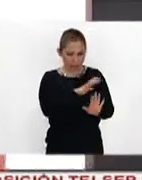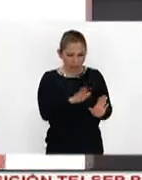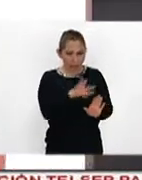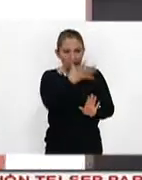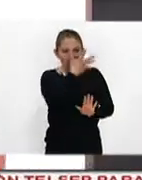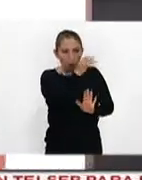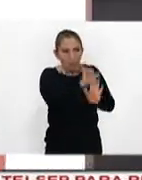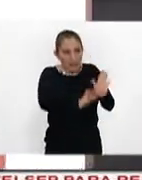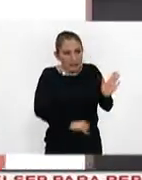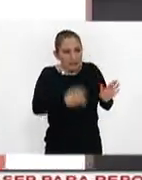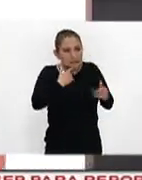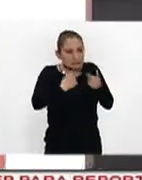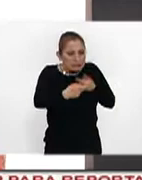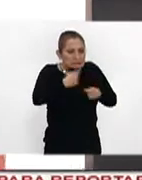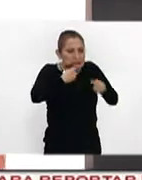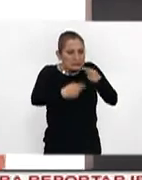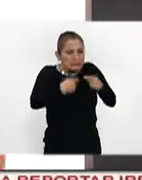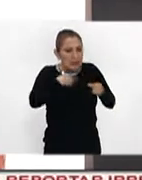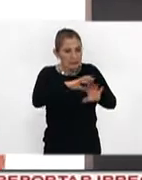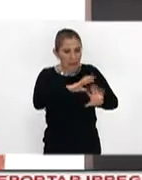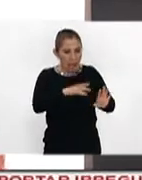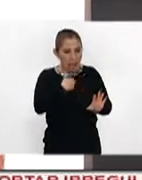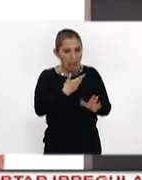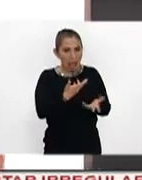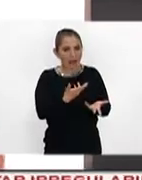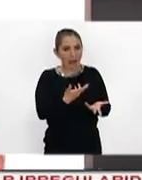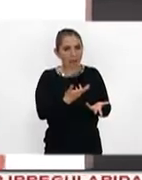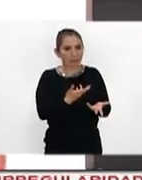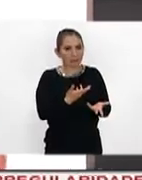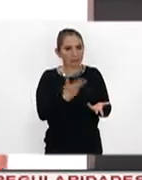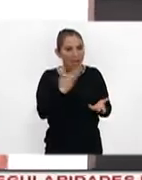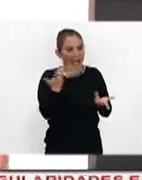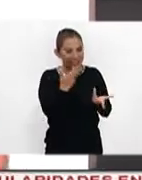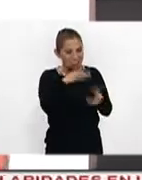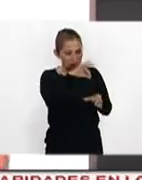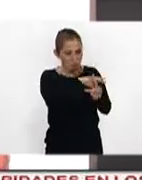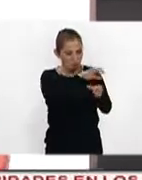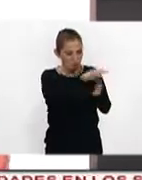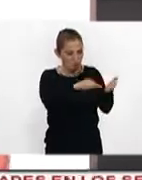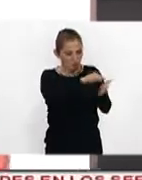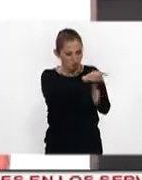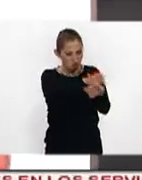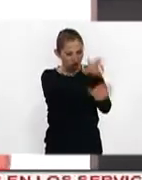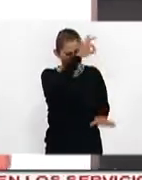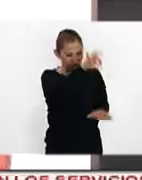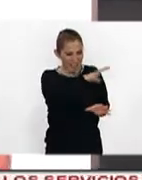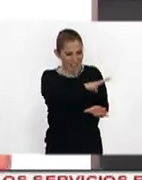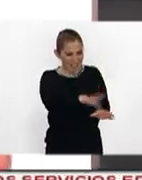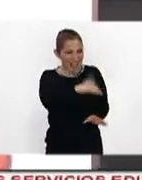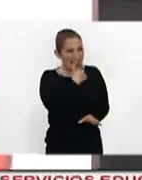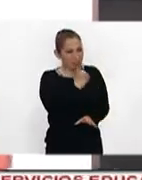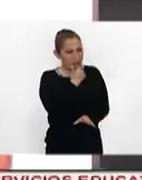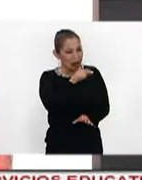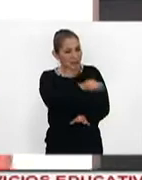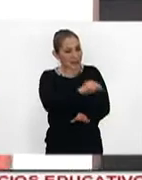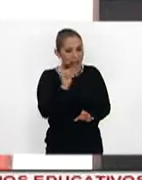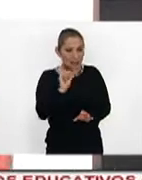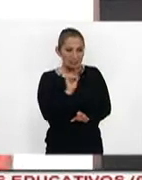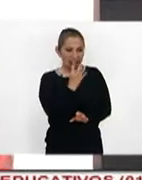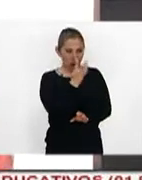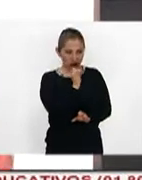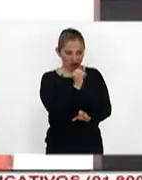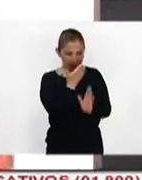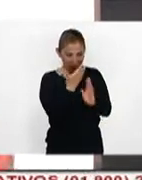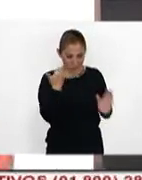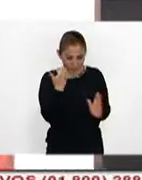casi 5 meses de haberse celebrado las elecciones electorales generales en Alemania que se llevaron a cabo el 24